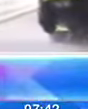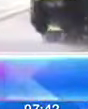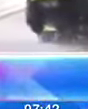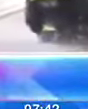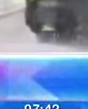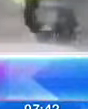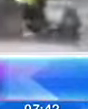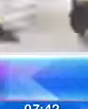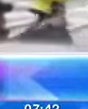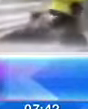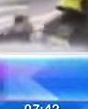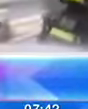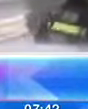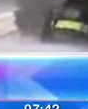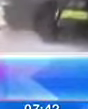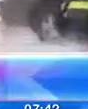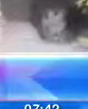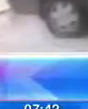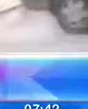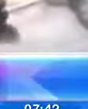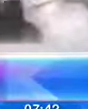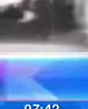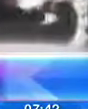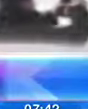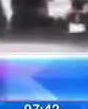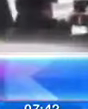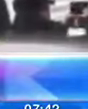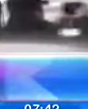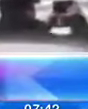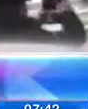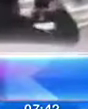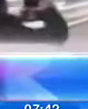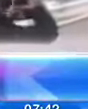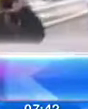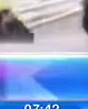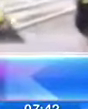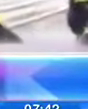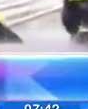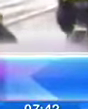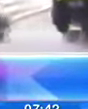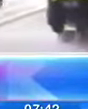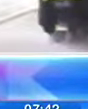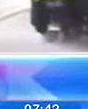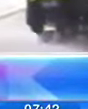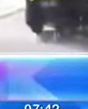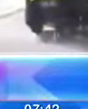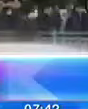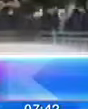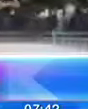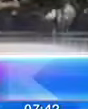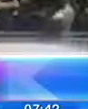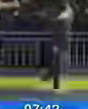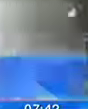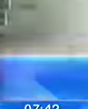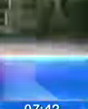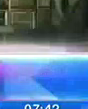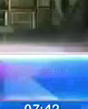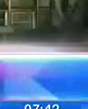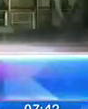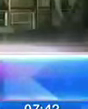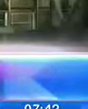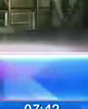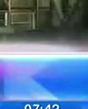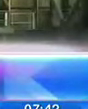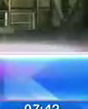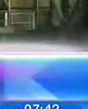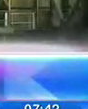que en China, 18 personas resultaron heridas luego de que una camioneta con tanques de gas se accidentara. En Sudáfrica, más de